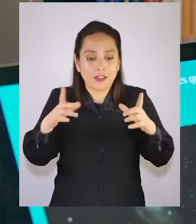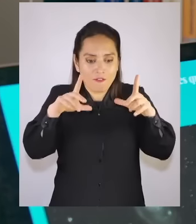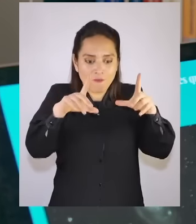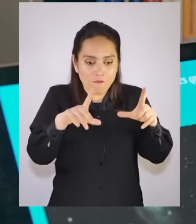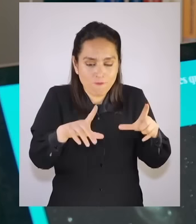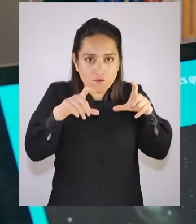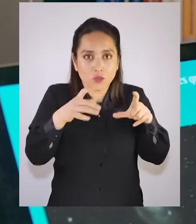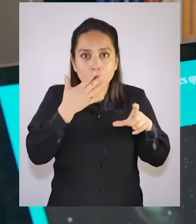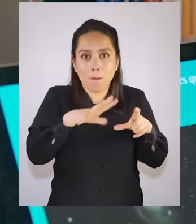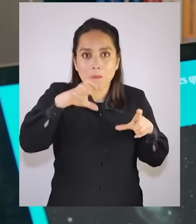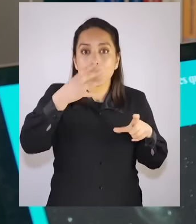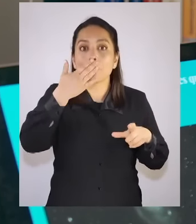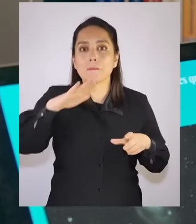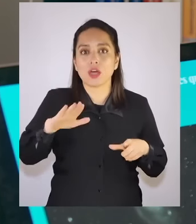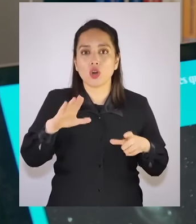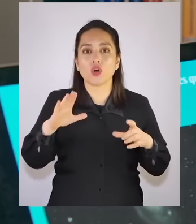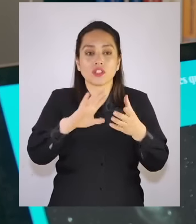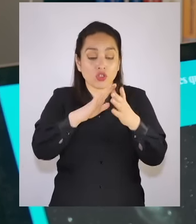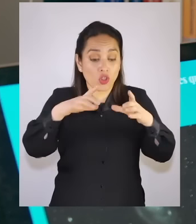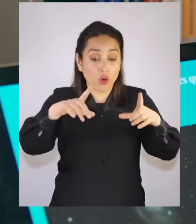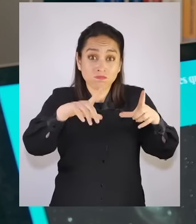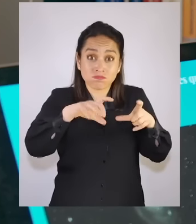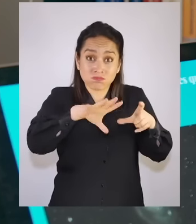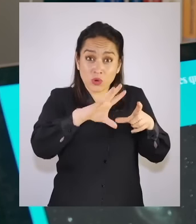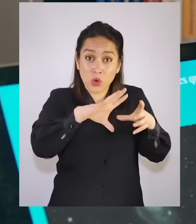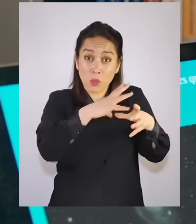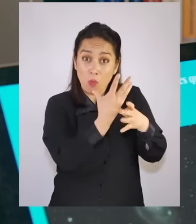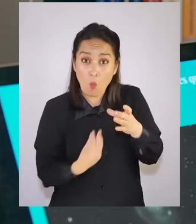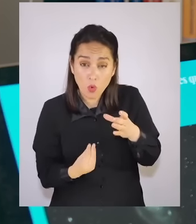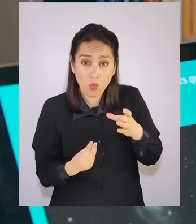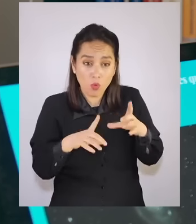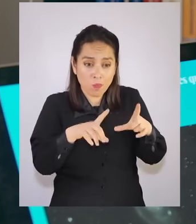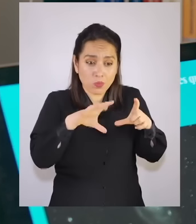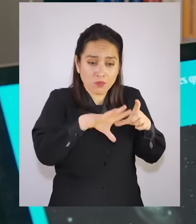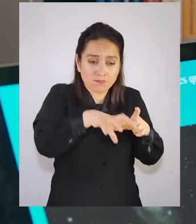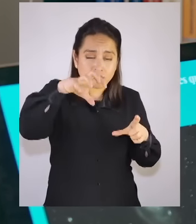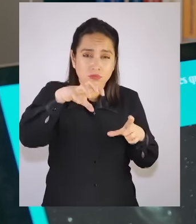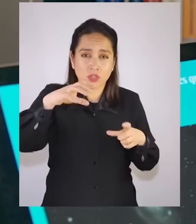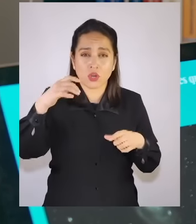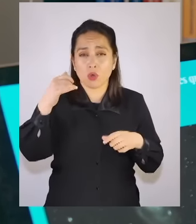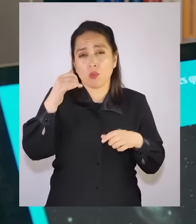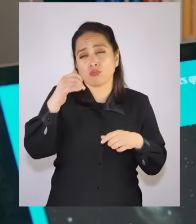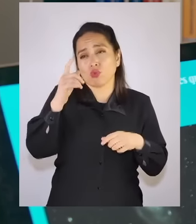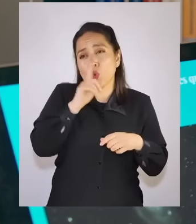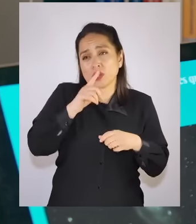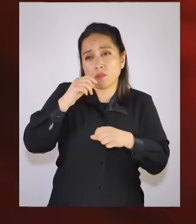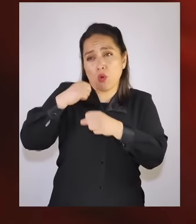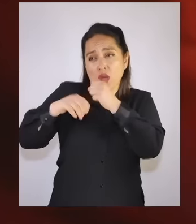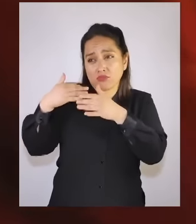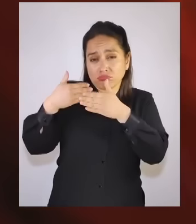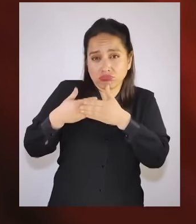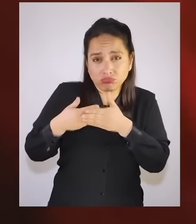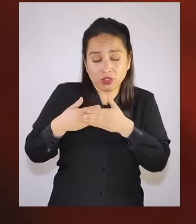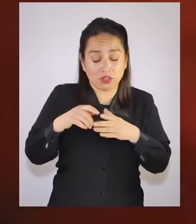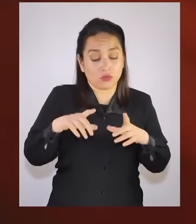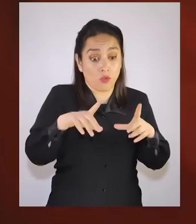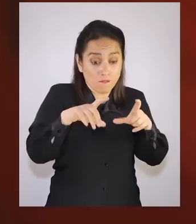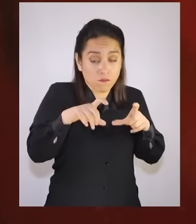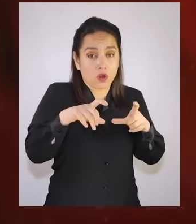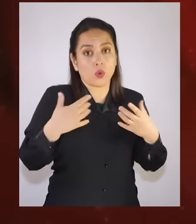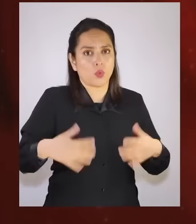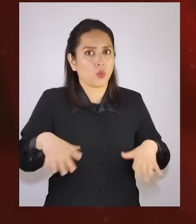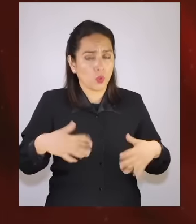mejores de las sombras de los agujeros negros que se han tomado en los últimos años, que yo diría que son como las imágenes de más impacto, no solo